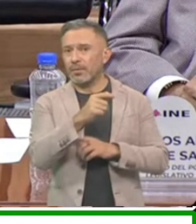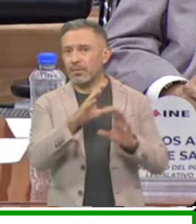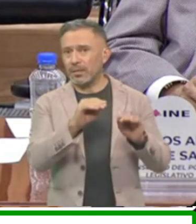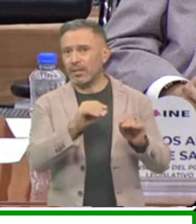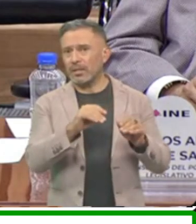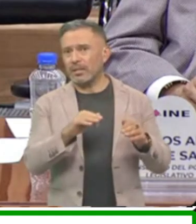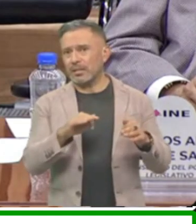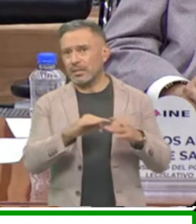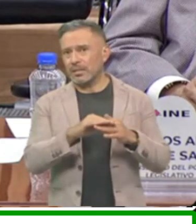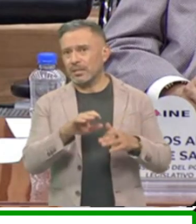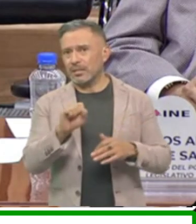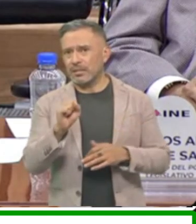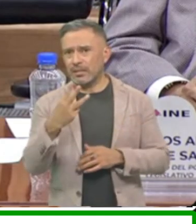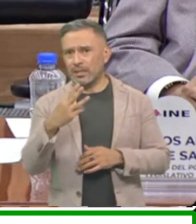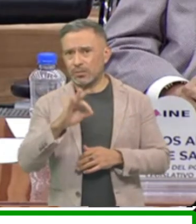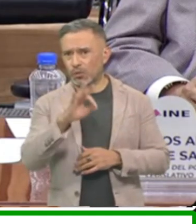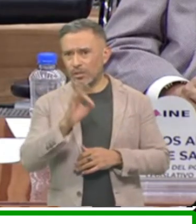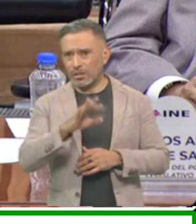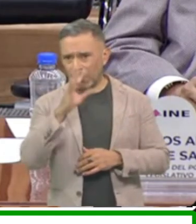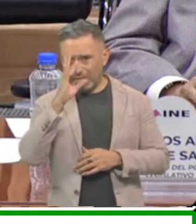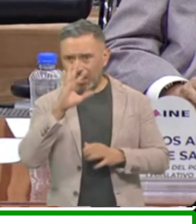del 63%.